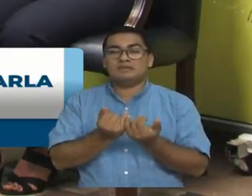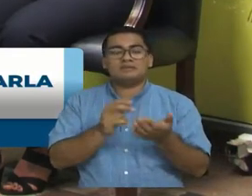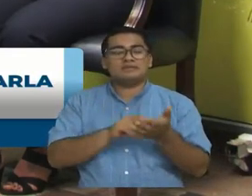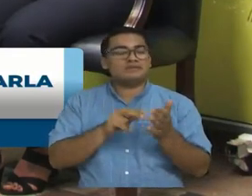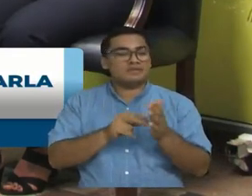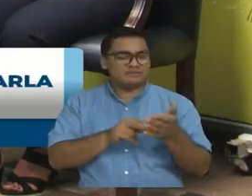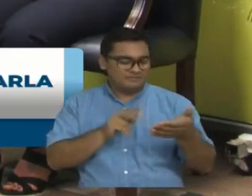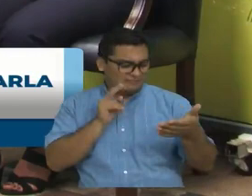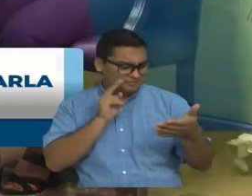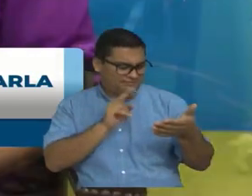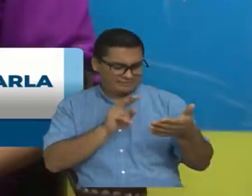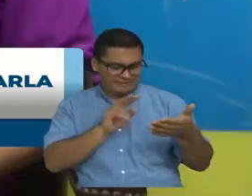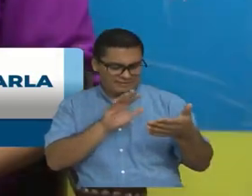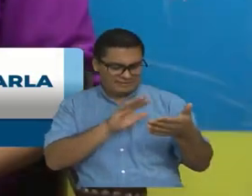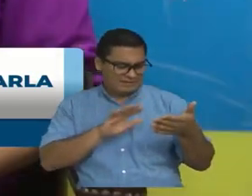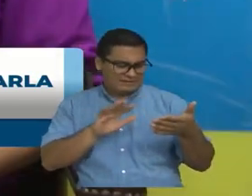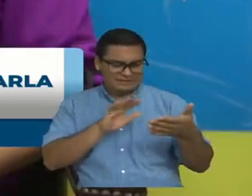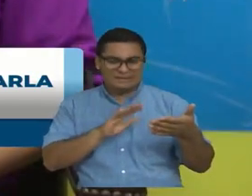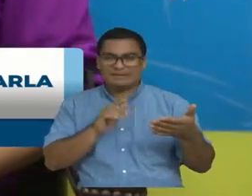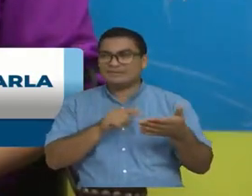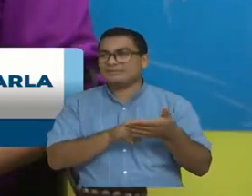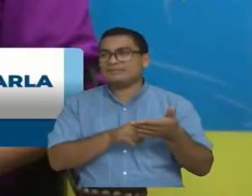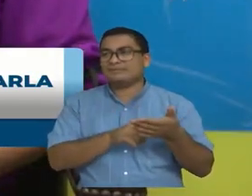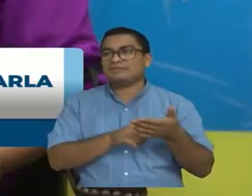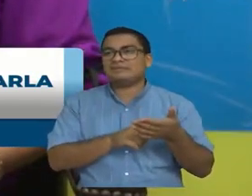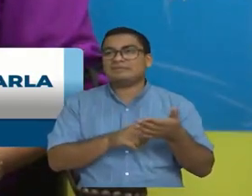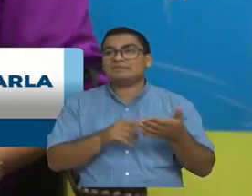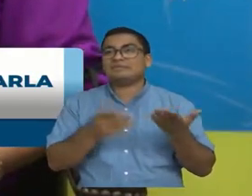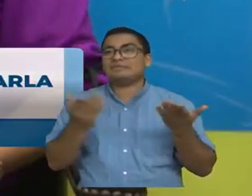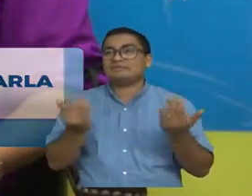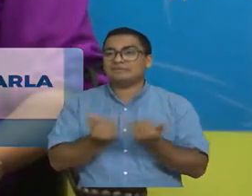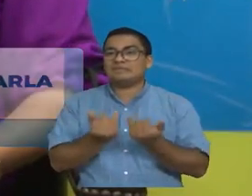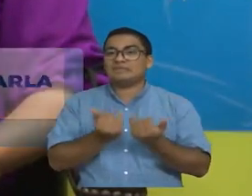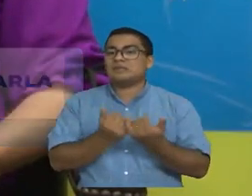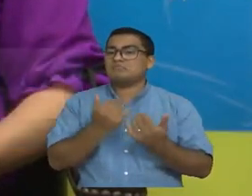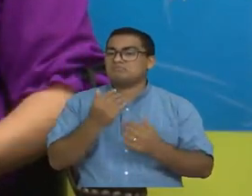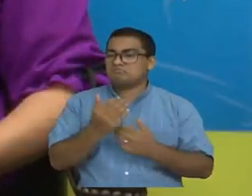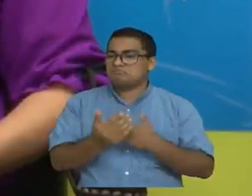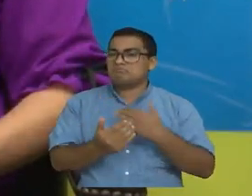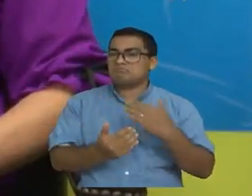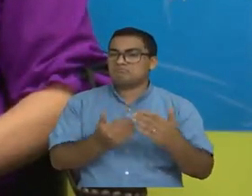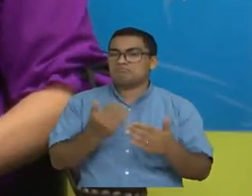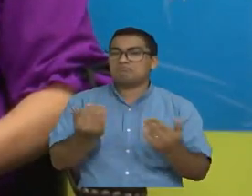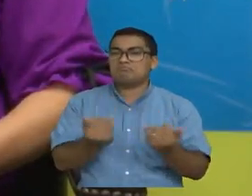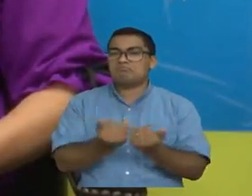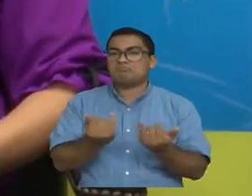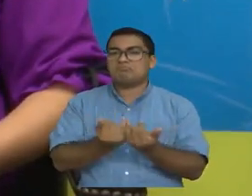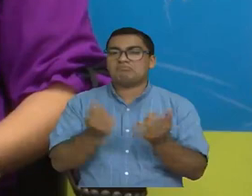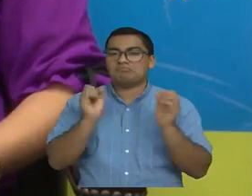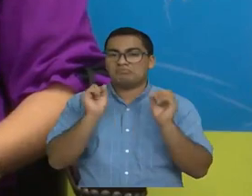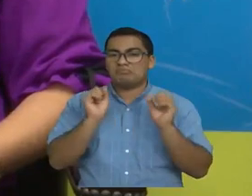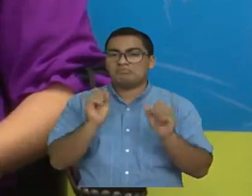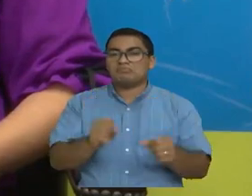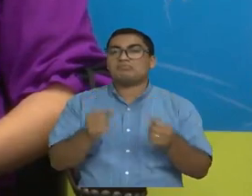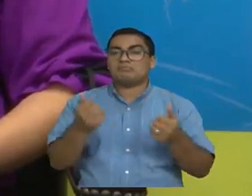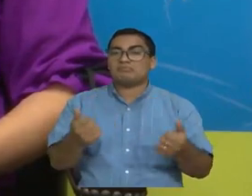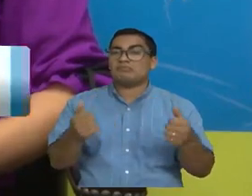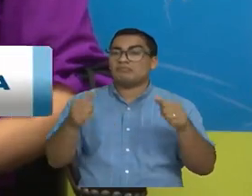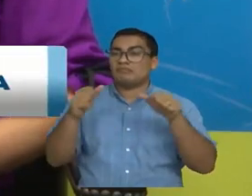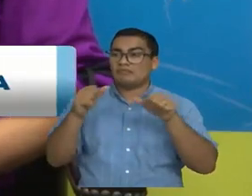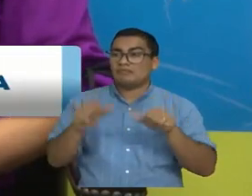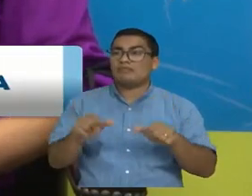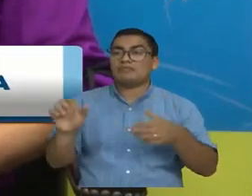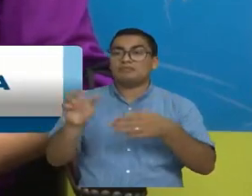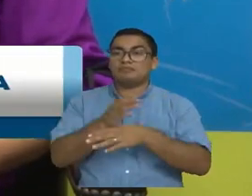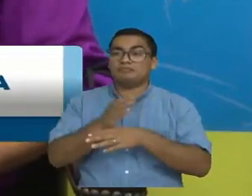visoespacial, ¿verdad? Y así vamos experimentando diferentes tipos de acuerdo a las características que el